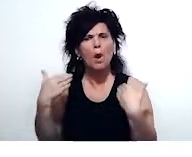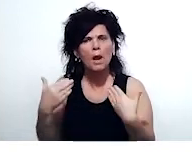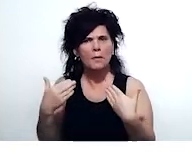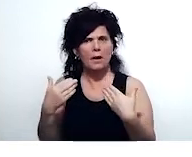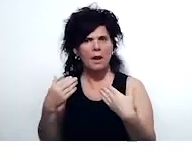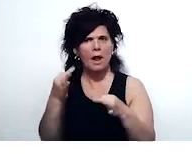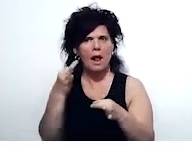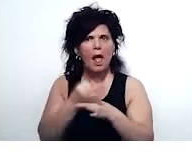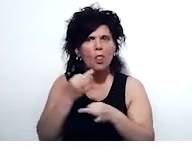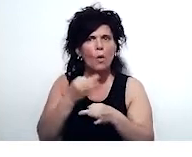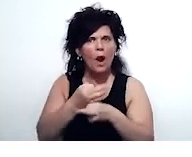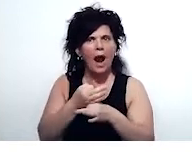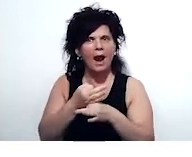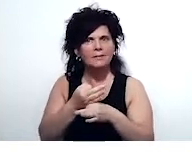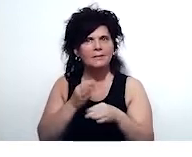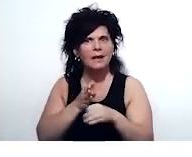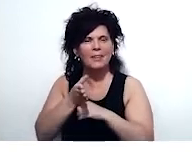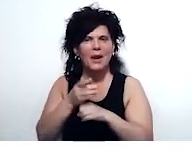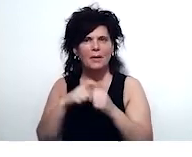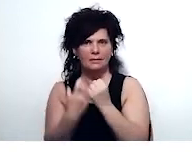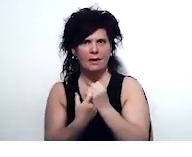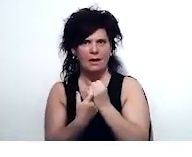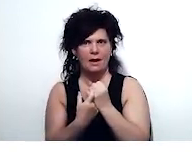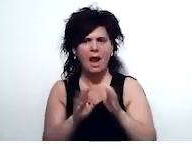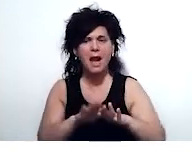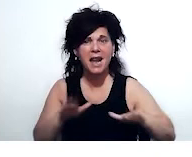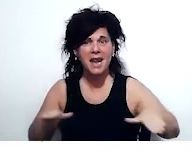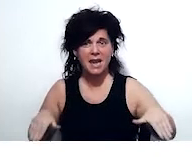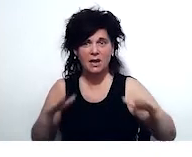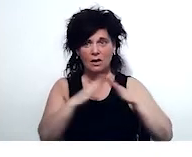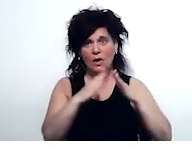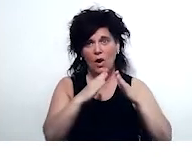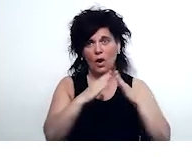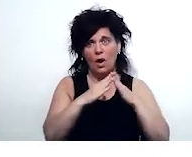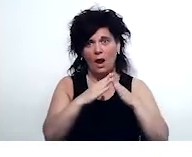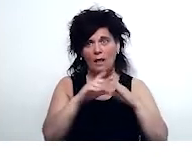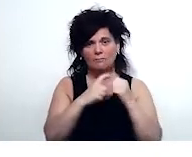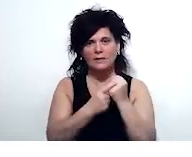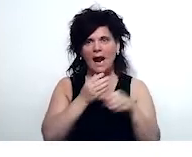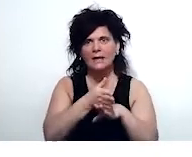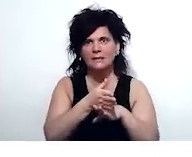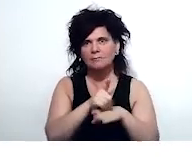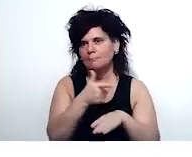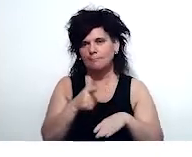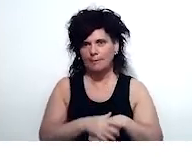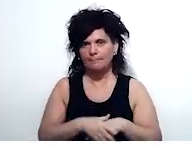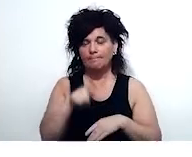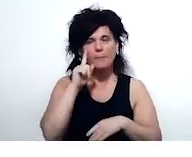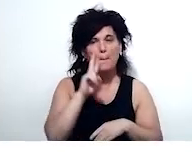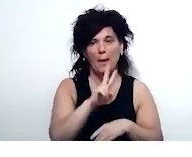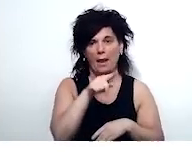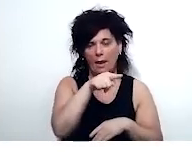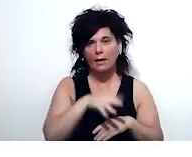posibilidades de educarse en línea. América Latina, niños en hogares sin acceso a Internet.